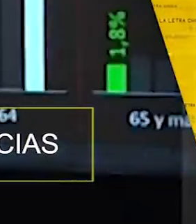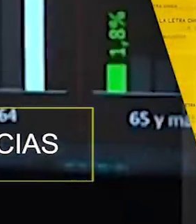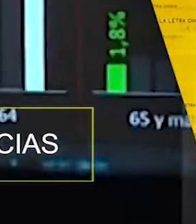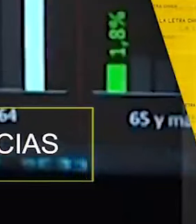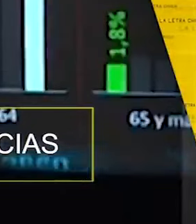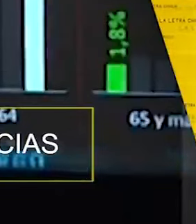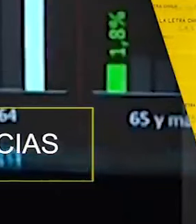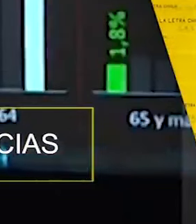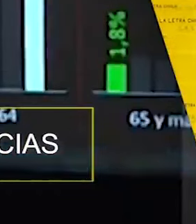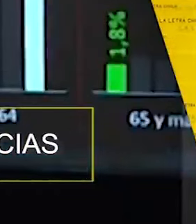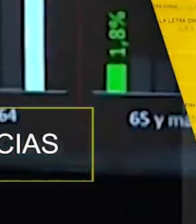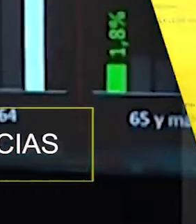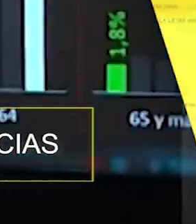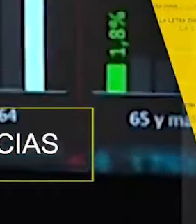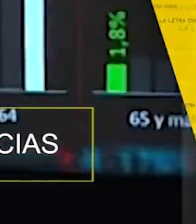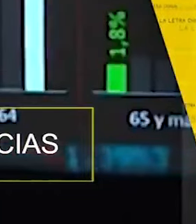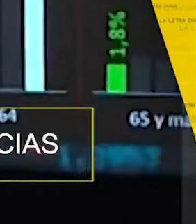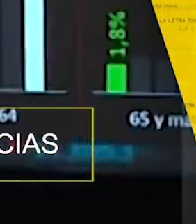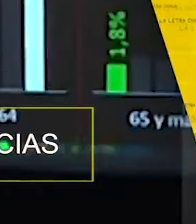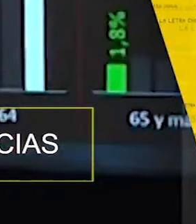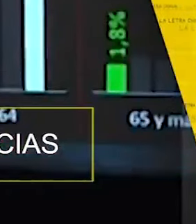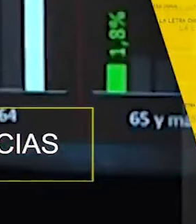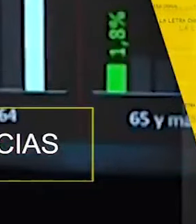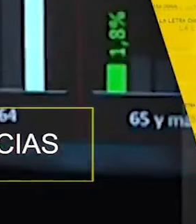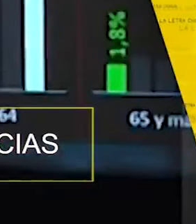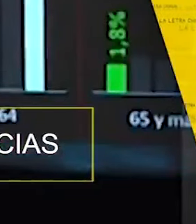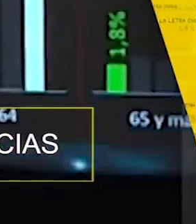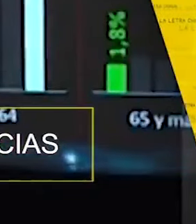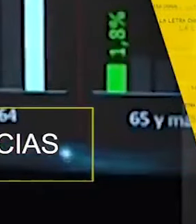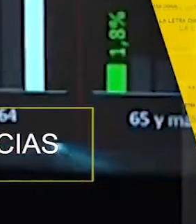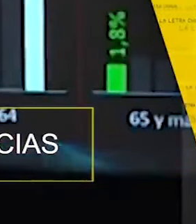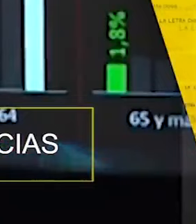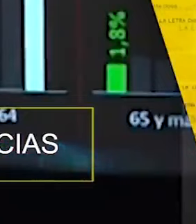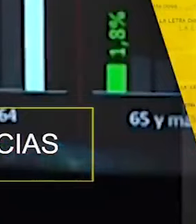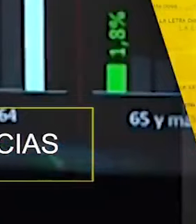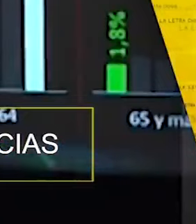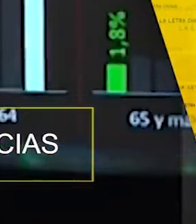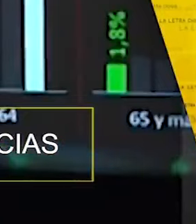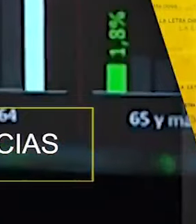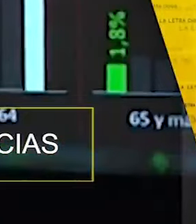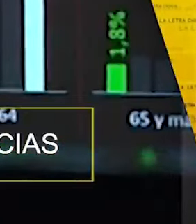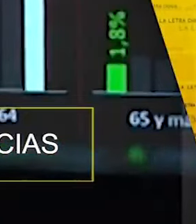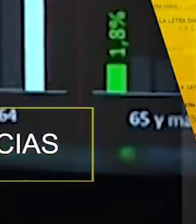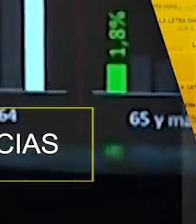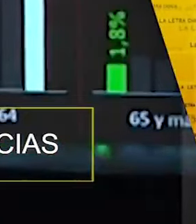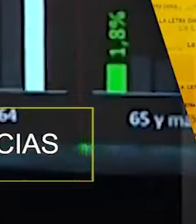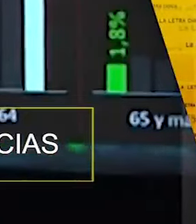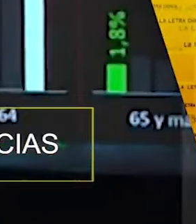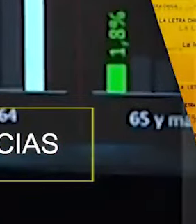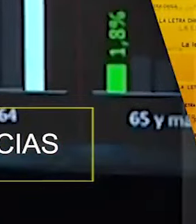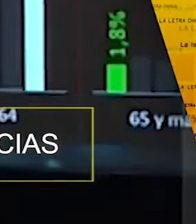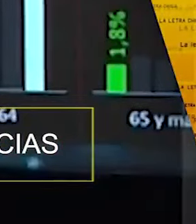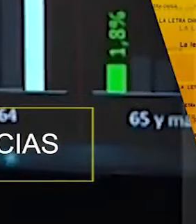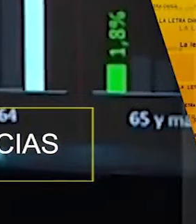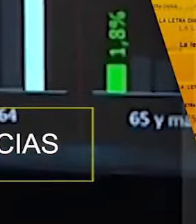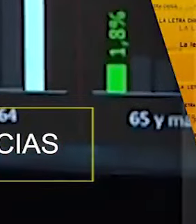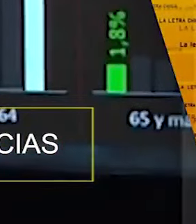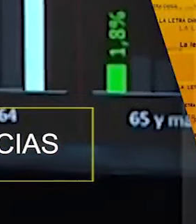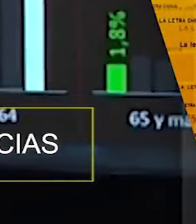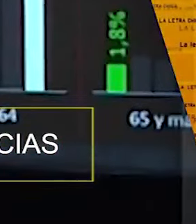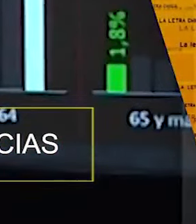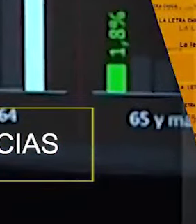nueve veces más alta que en la otra punta del tramo etario y que de alguna manera nos hace el país con la mayor brecha o la